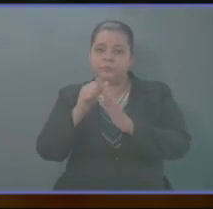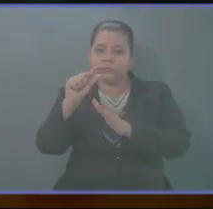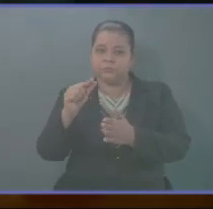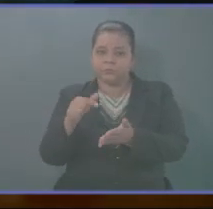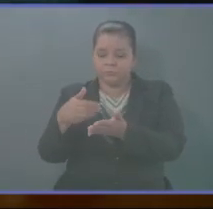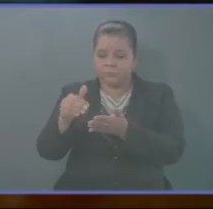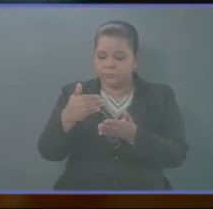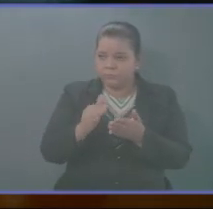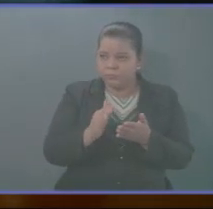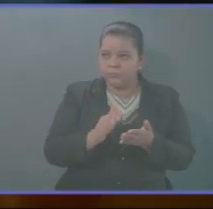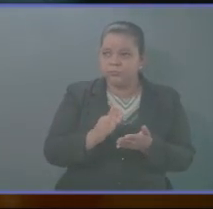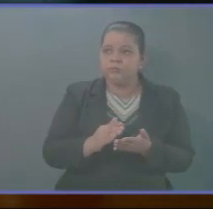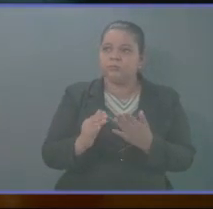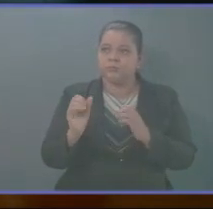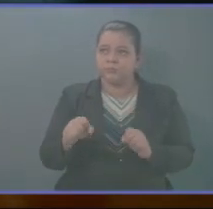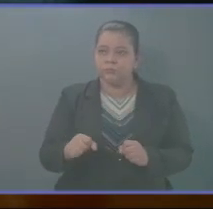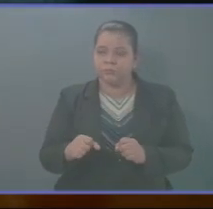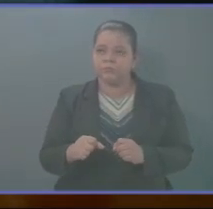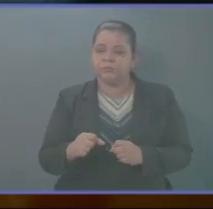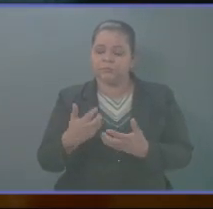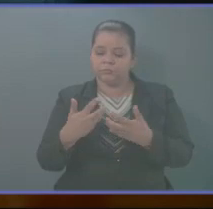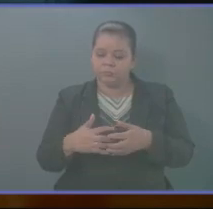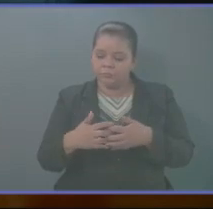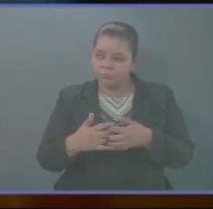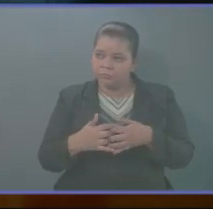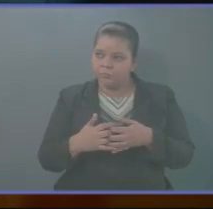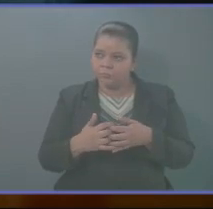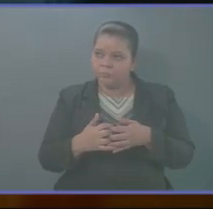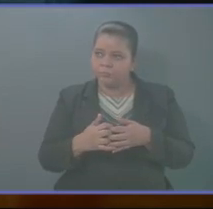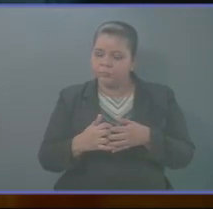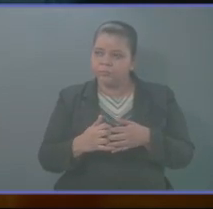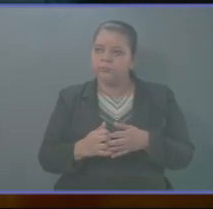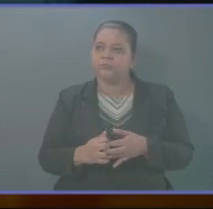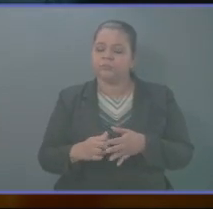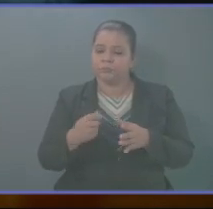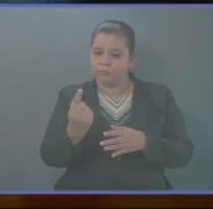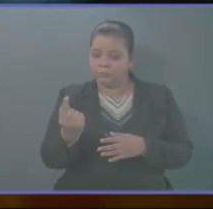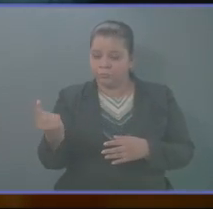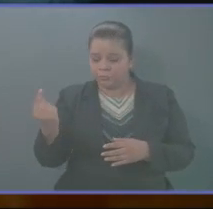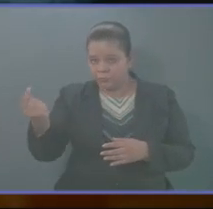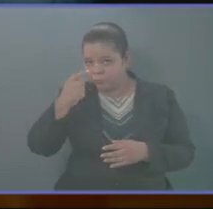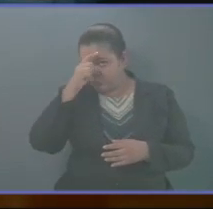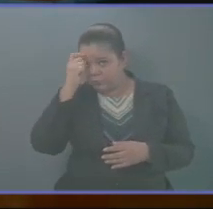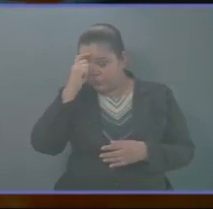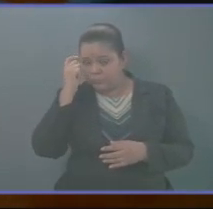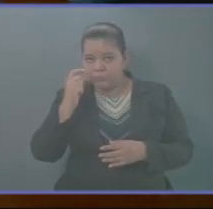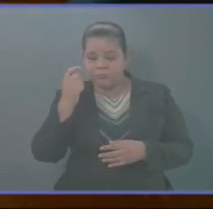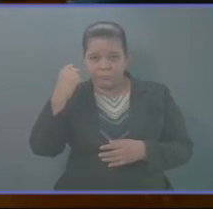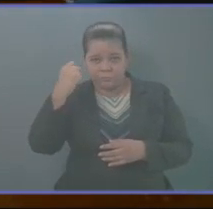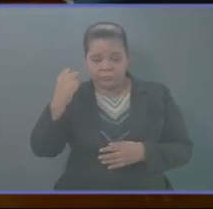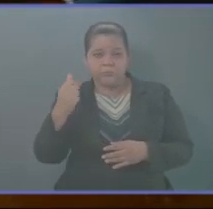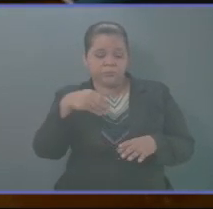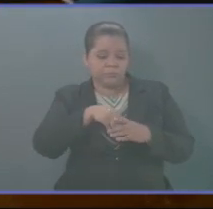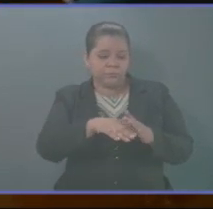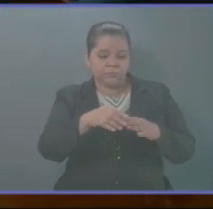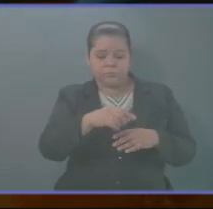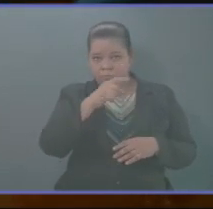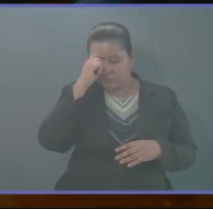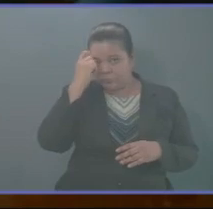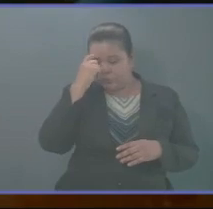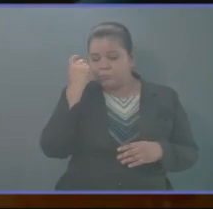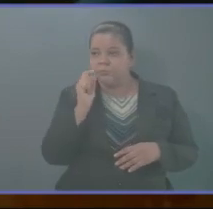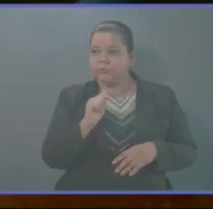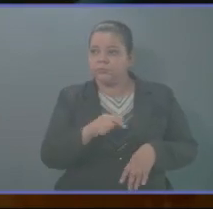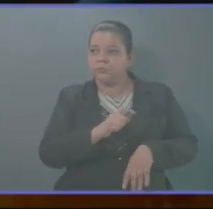instituciones y empresas que únicamente los trabajadores que sean indispensables en sus centros de trabajo mientras dure